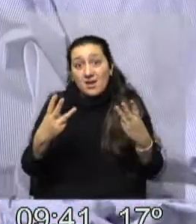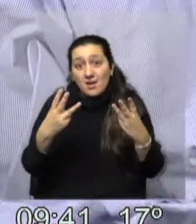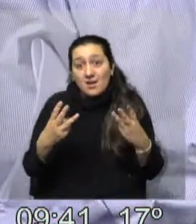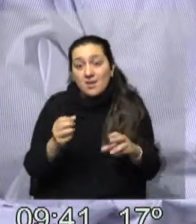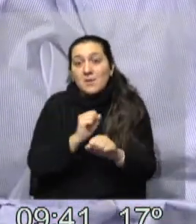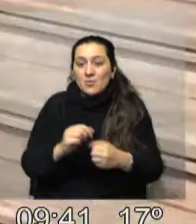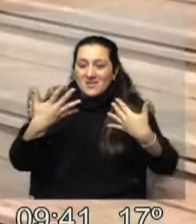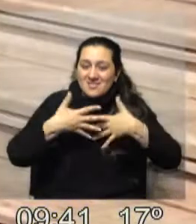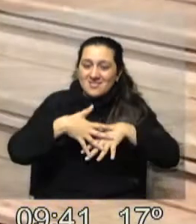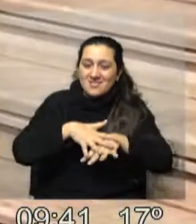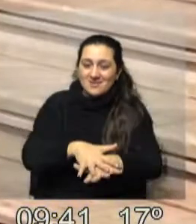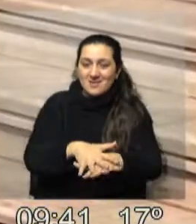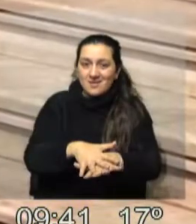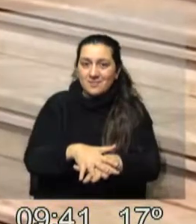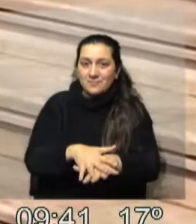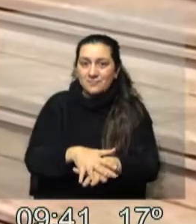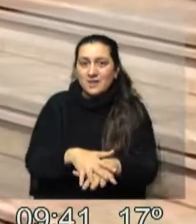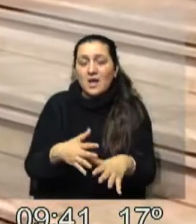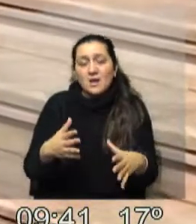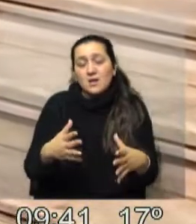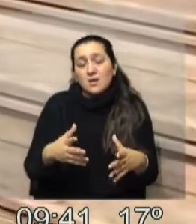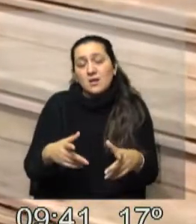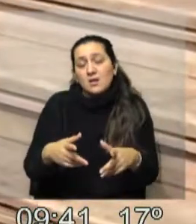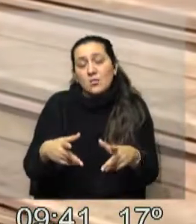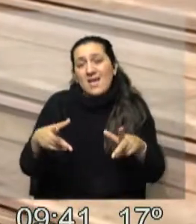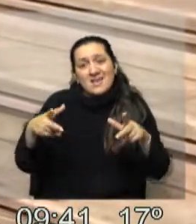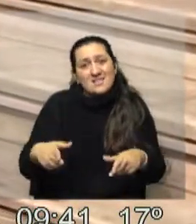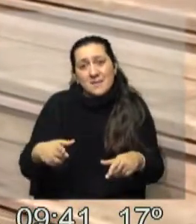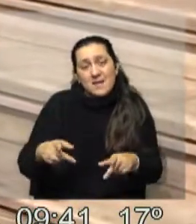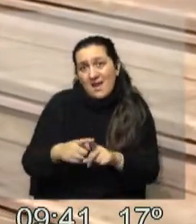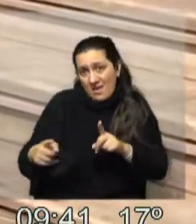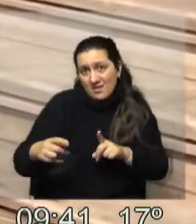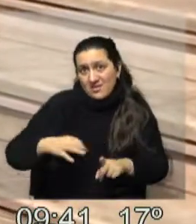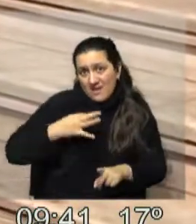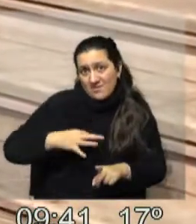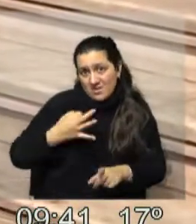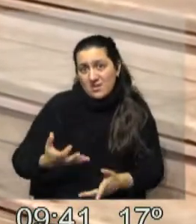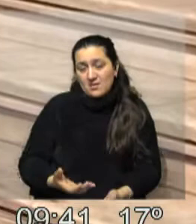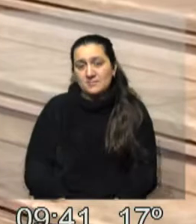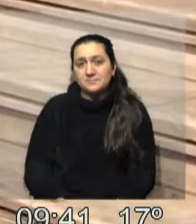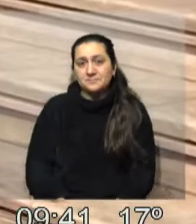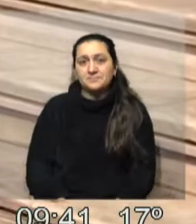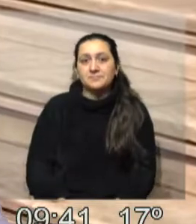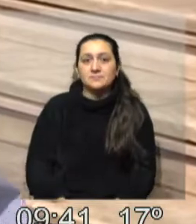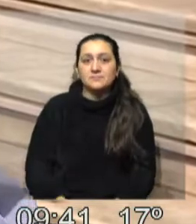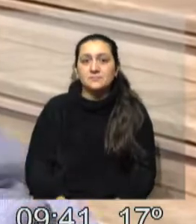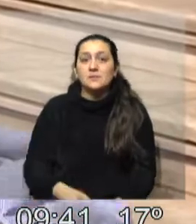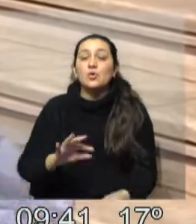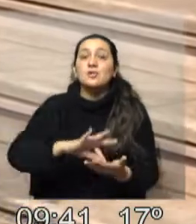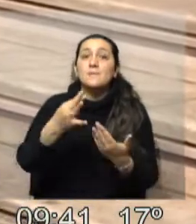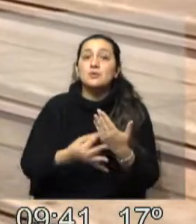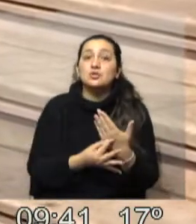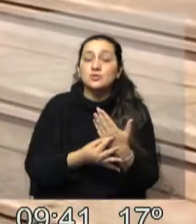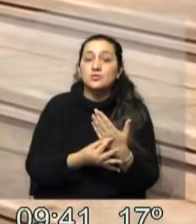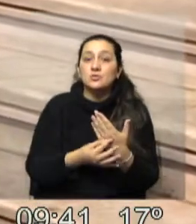poder integrar este pedazo enorme de la vida que tenemos a a la ciudad. Trayendo lo que es este proyecto directamente